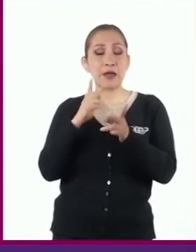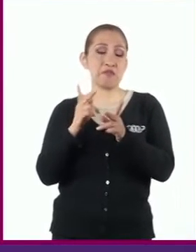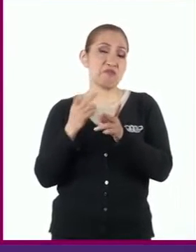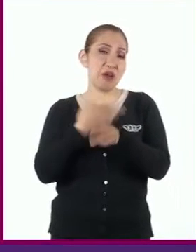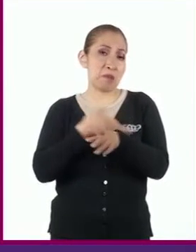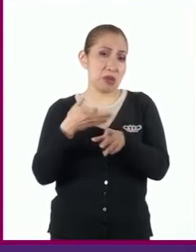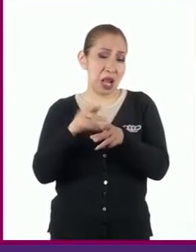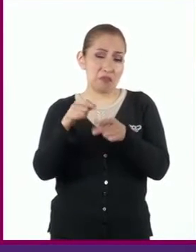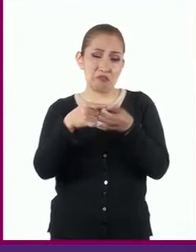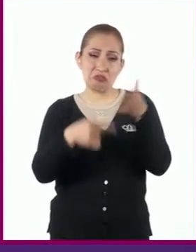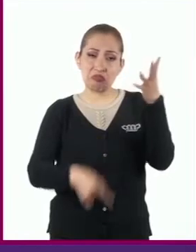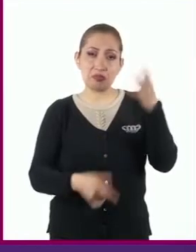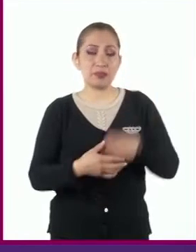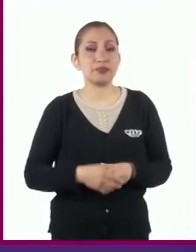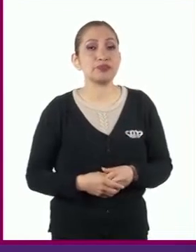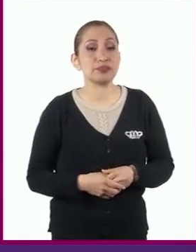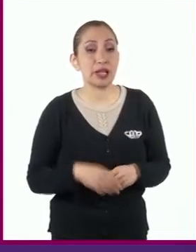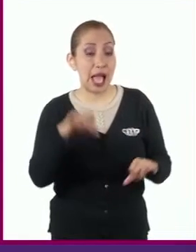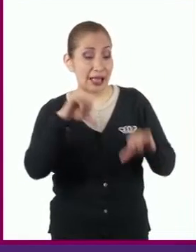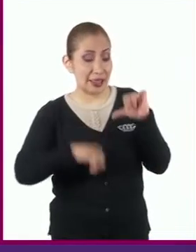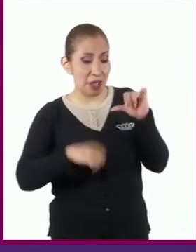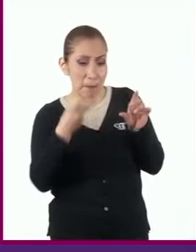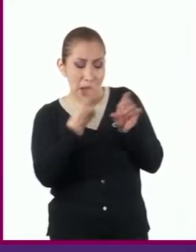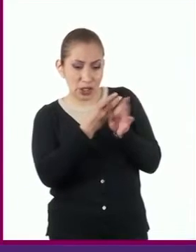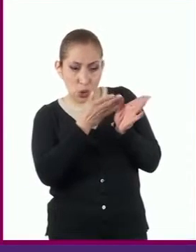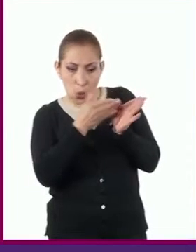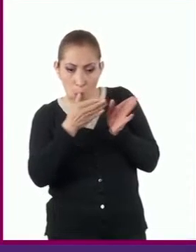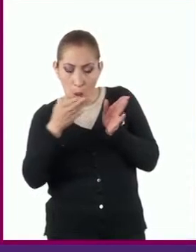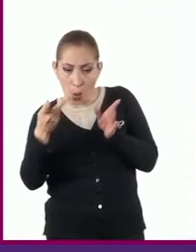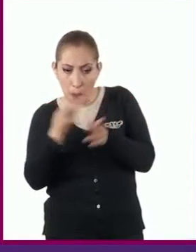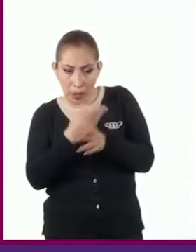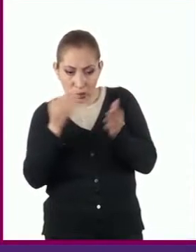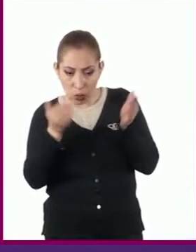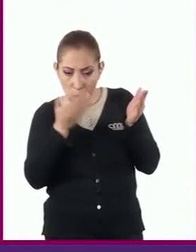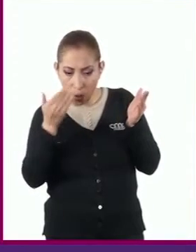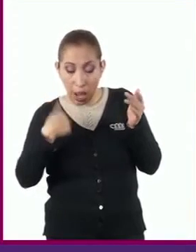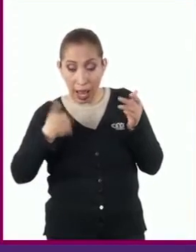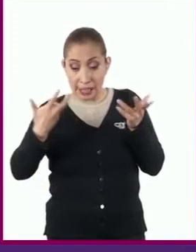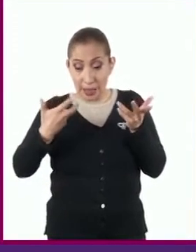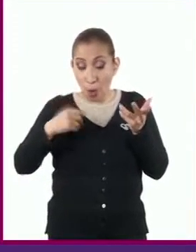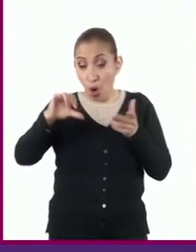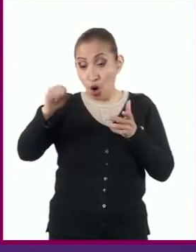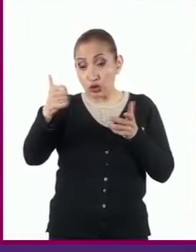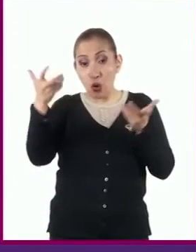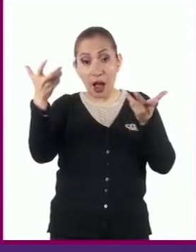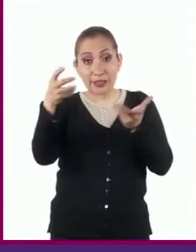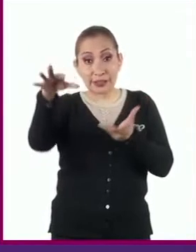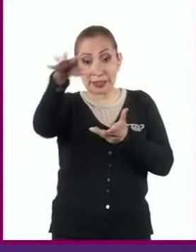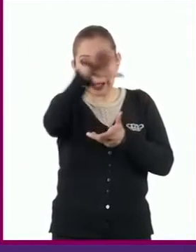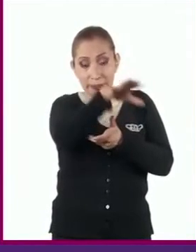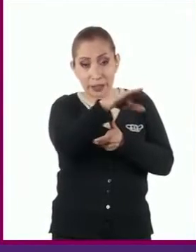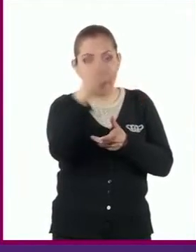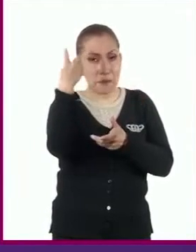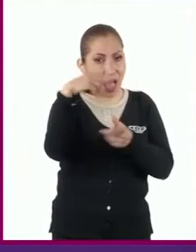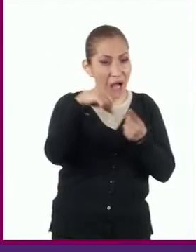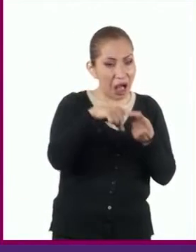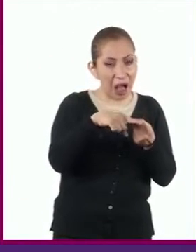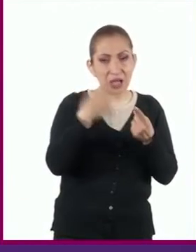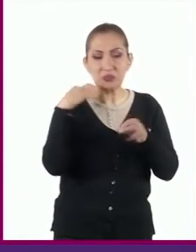parientes, etc. Acciones o acontecimientos que suceden, que hacemos o que otros realizan.